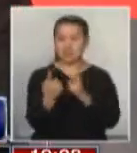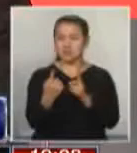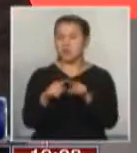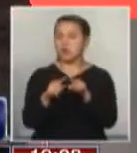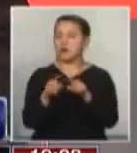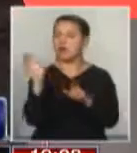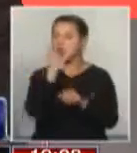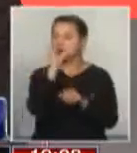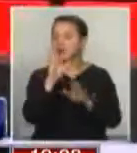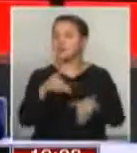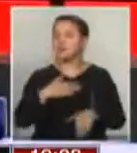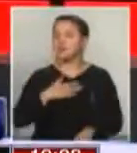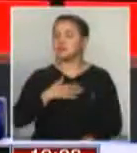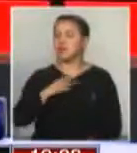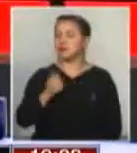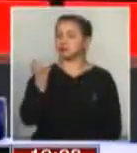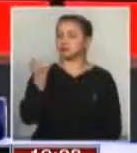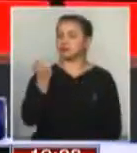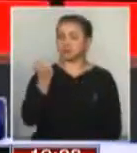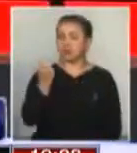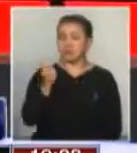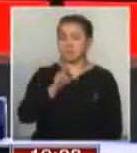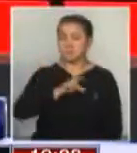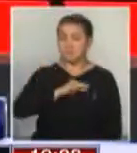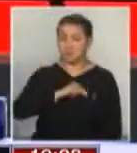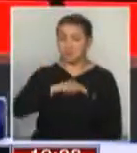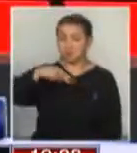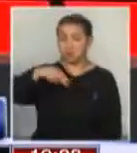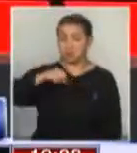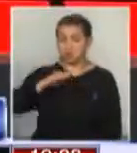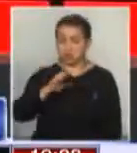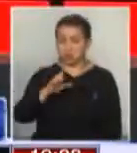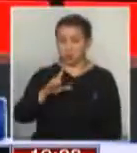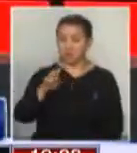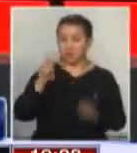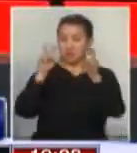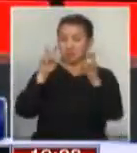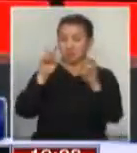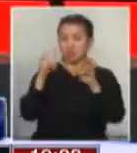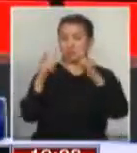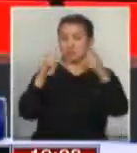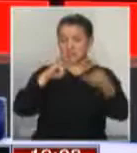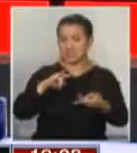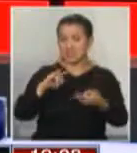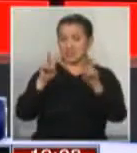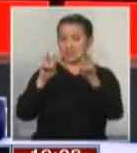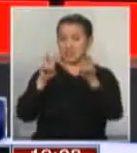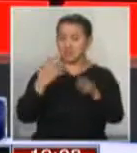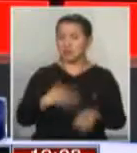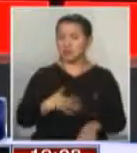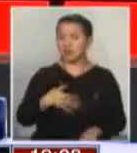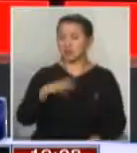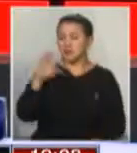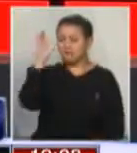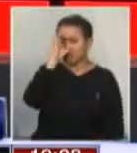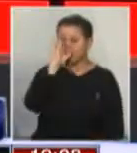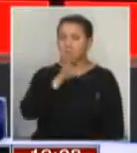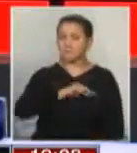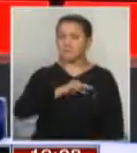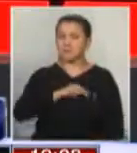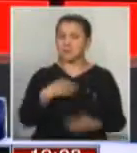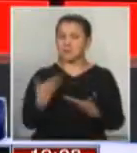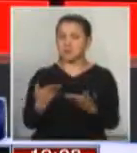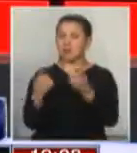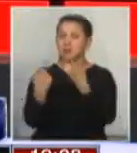sí mismo ahora cuando se entrega el premio nobel por cierto se habla de temáticas universales de grandes escritores pero también se decía que lo que se busca muchas veces es premiar la